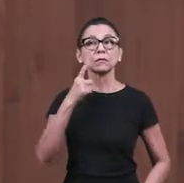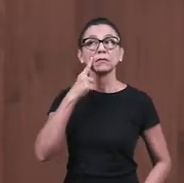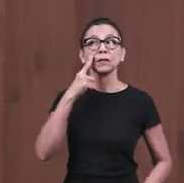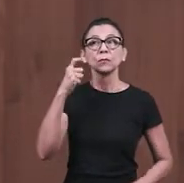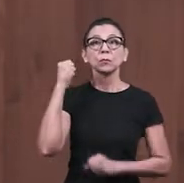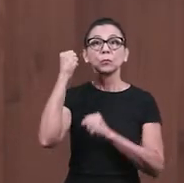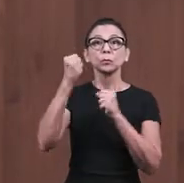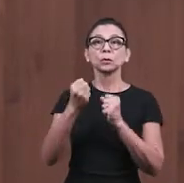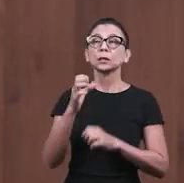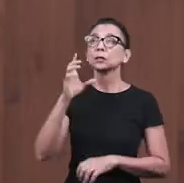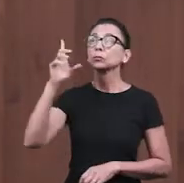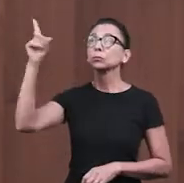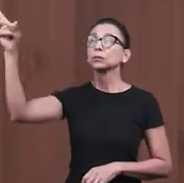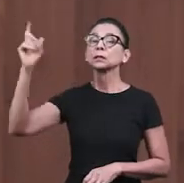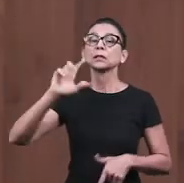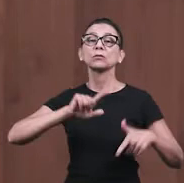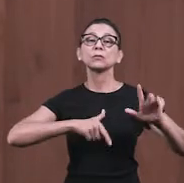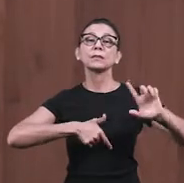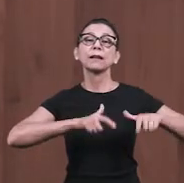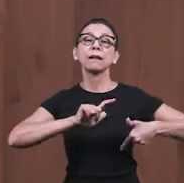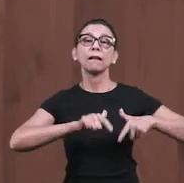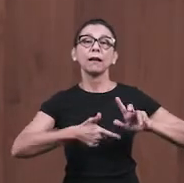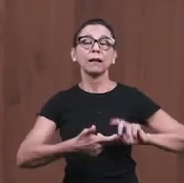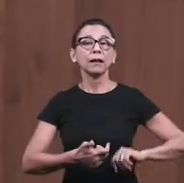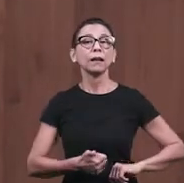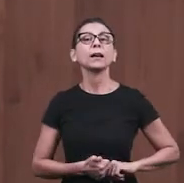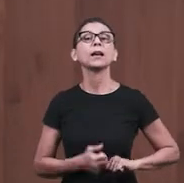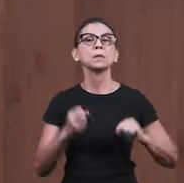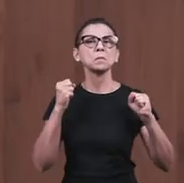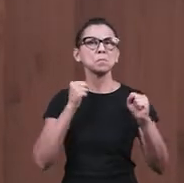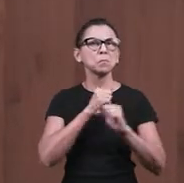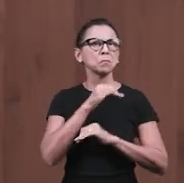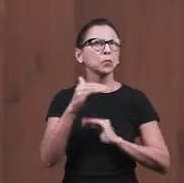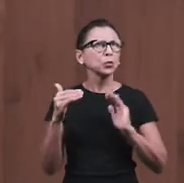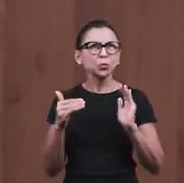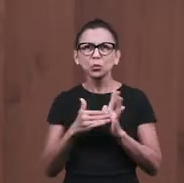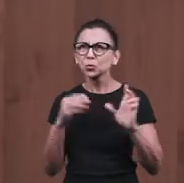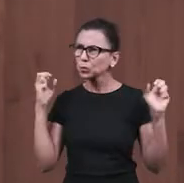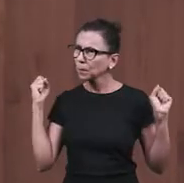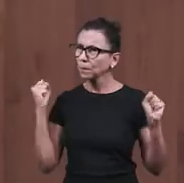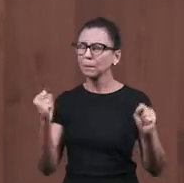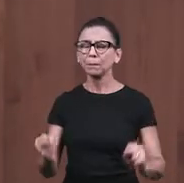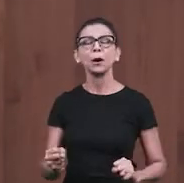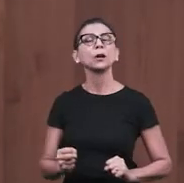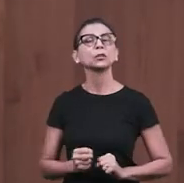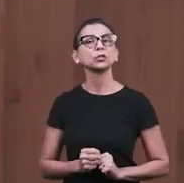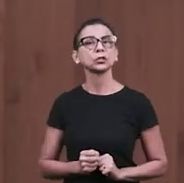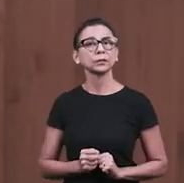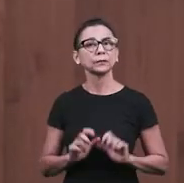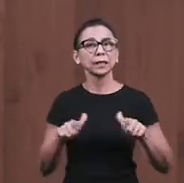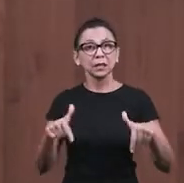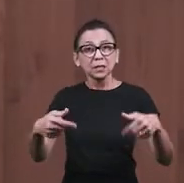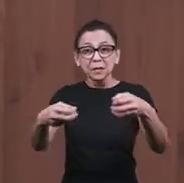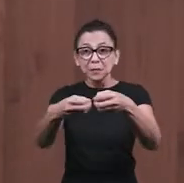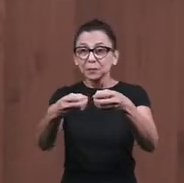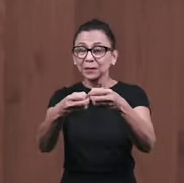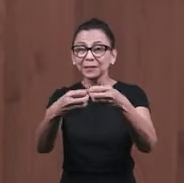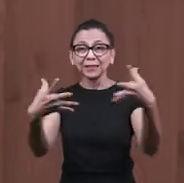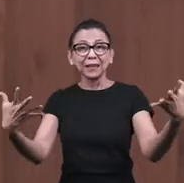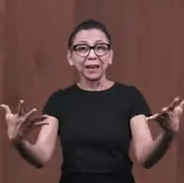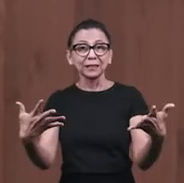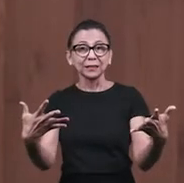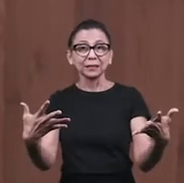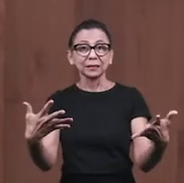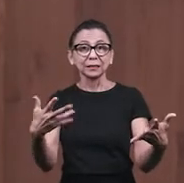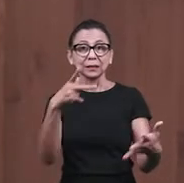el poder de Dios de Israel, aquel que puede hacer cualquier cosa y que va a hacer maravillas en tu vida